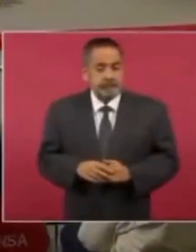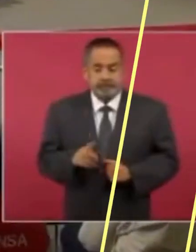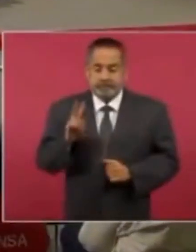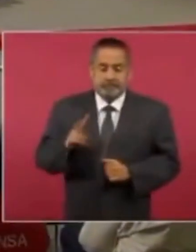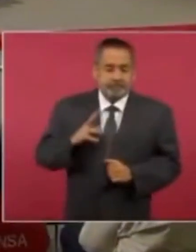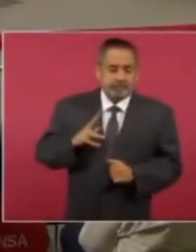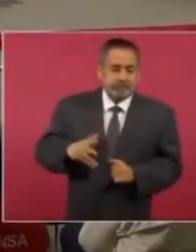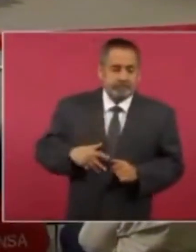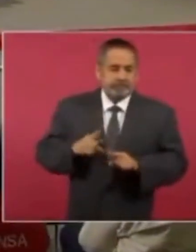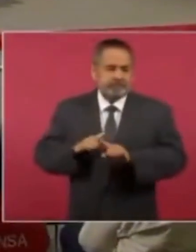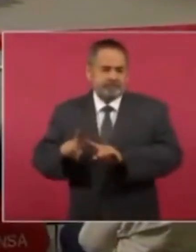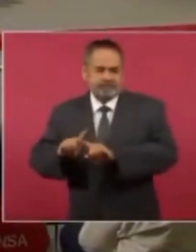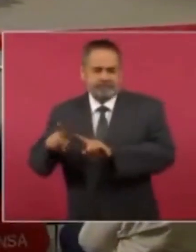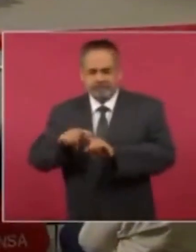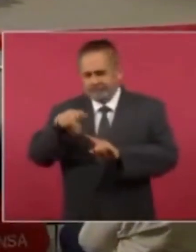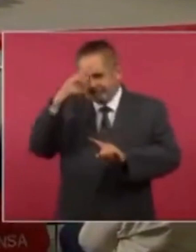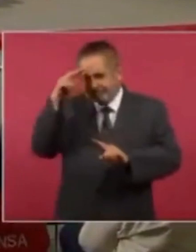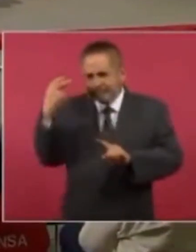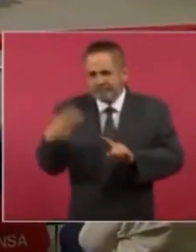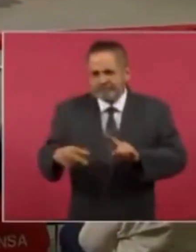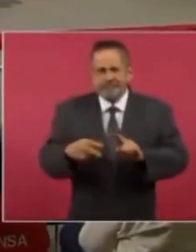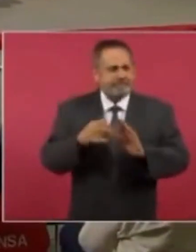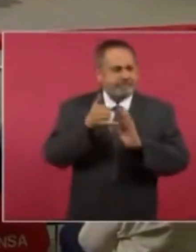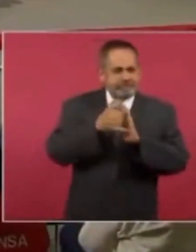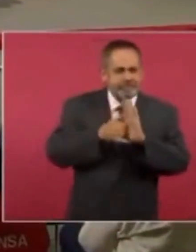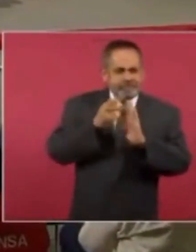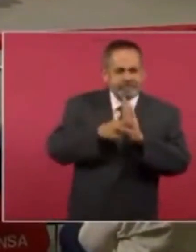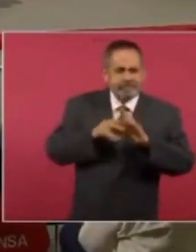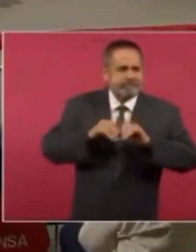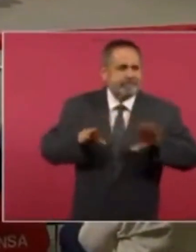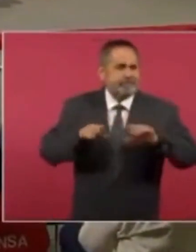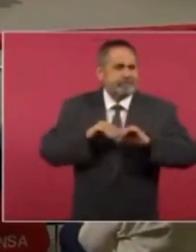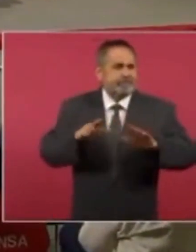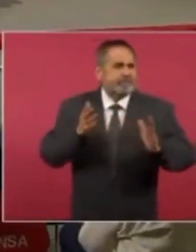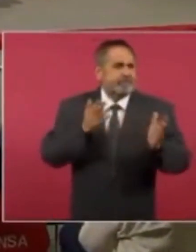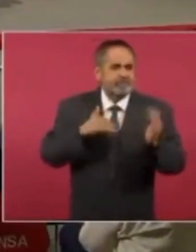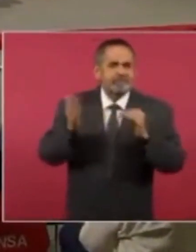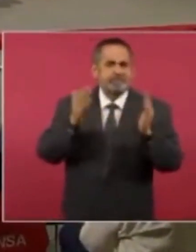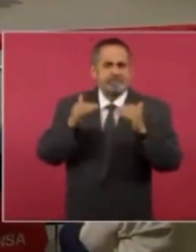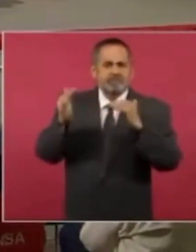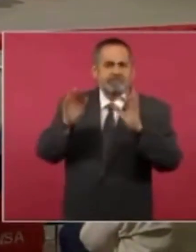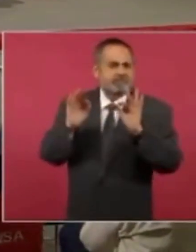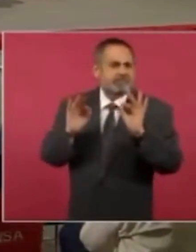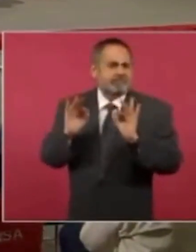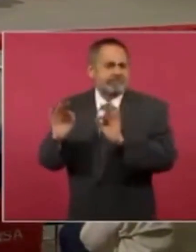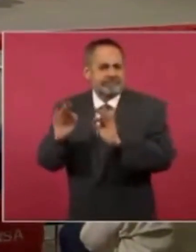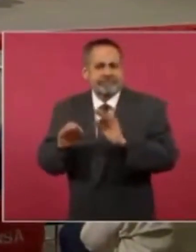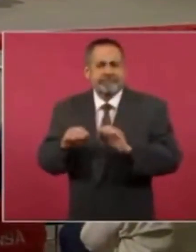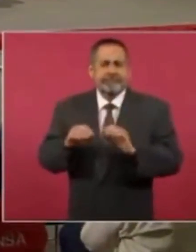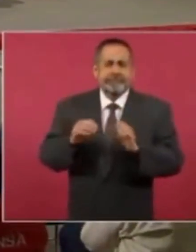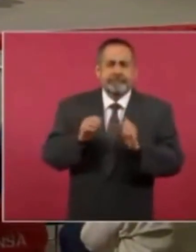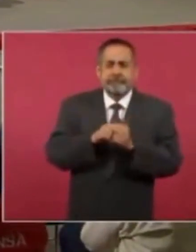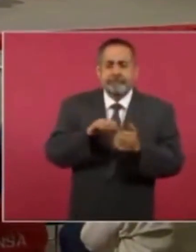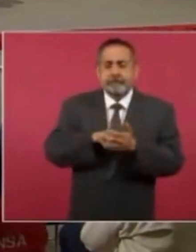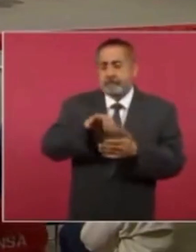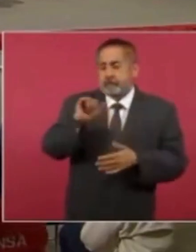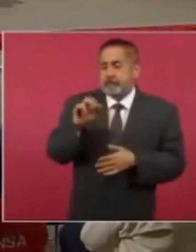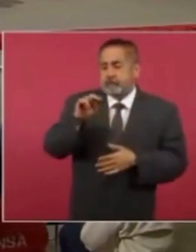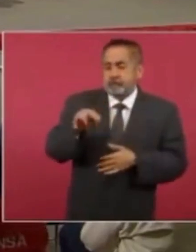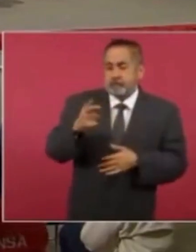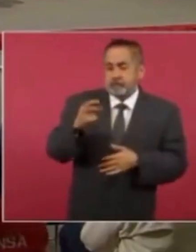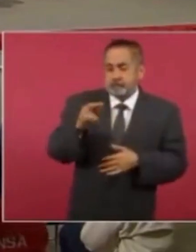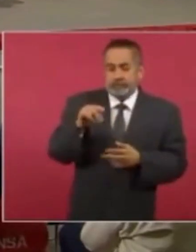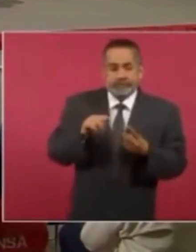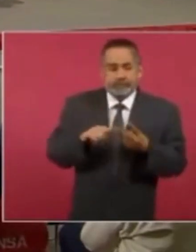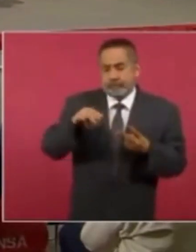La 4T sigue acumulando logros, esta vez a nivel mundial, pues Andrés Manuel López Obrador ingresó al top 10 de los streamers de habla hispana. La